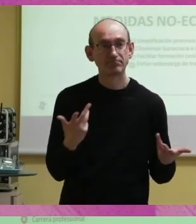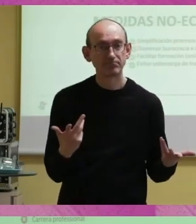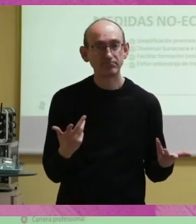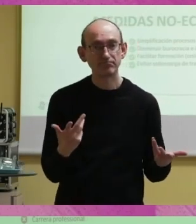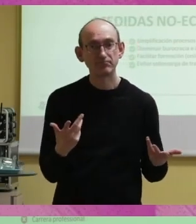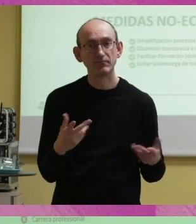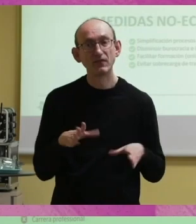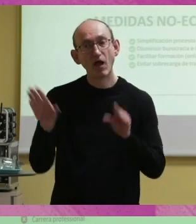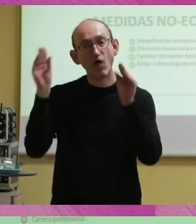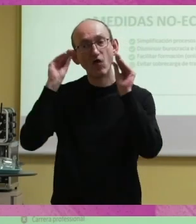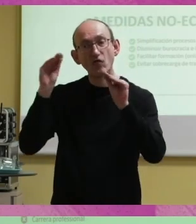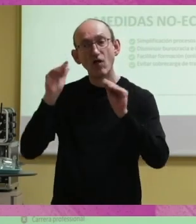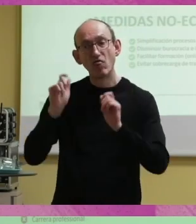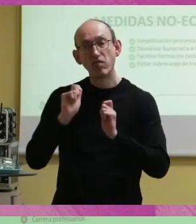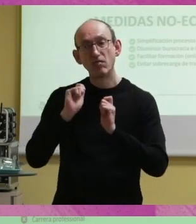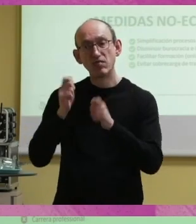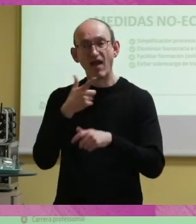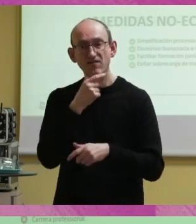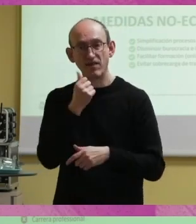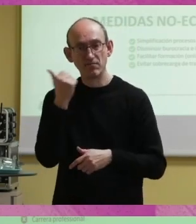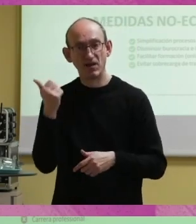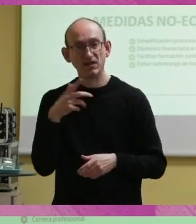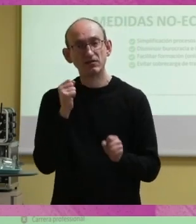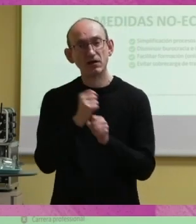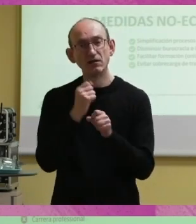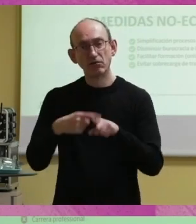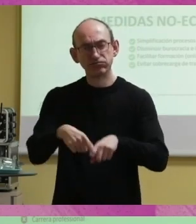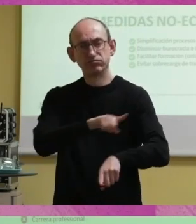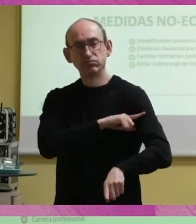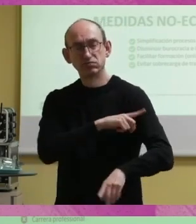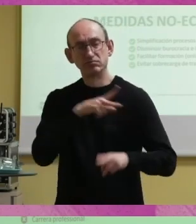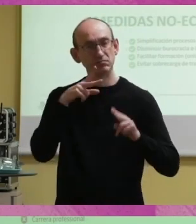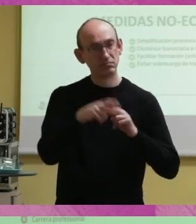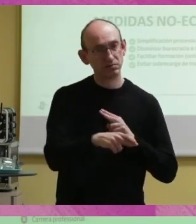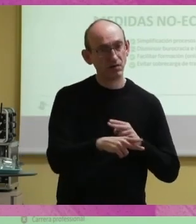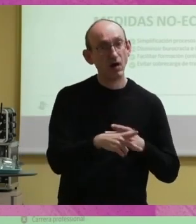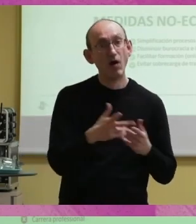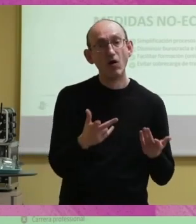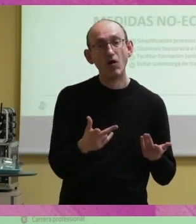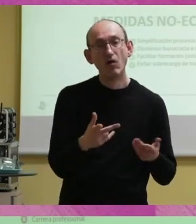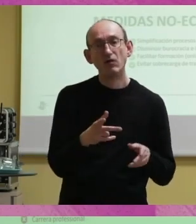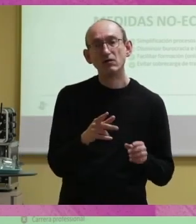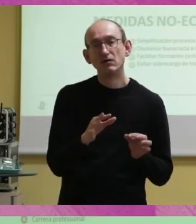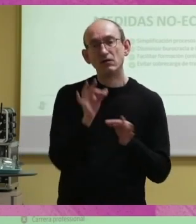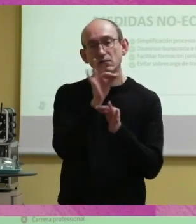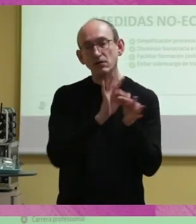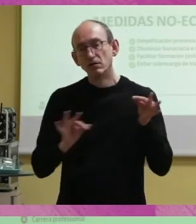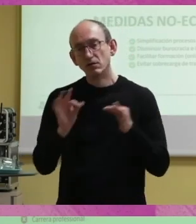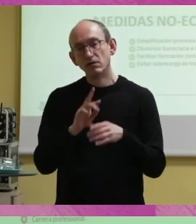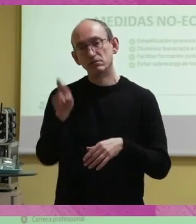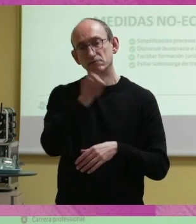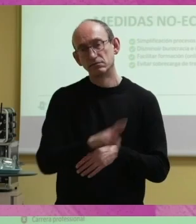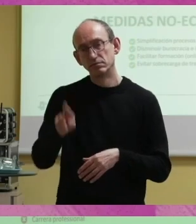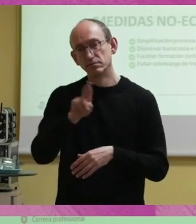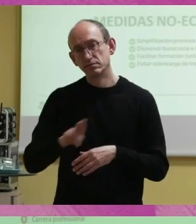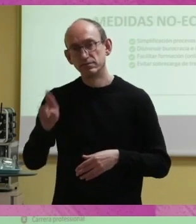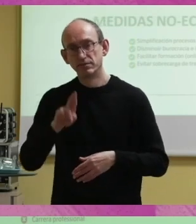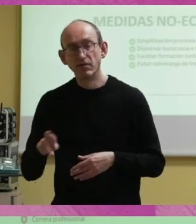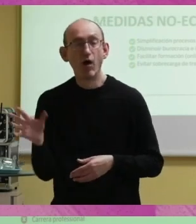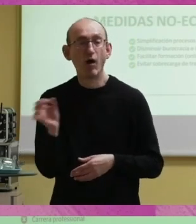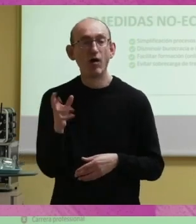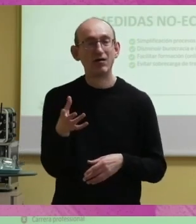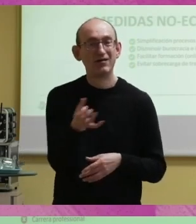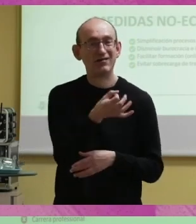facilitar formación, evitar la sobrecarga de trabajos, circuitos absolutamente redundantes o ineficientes que